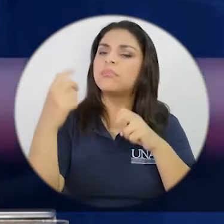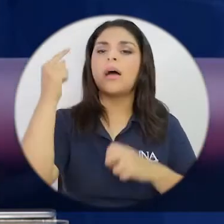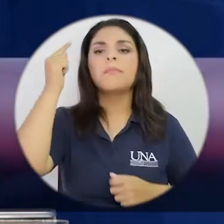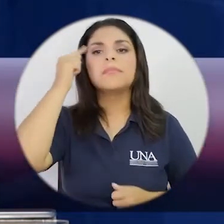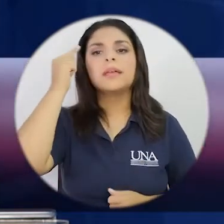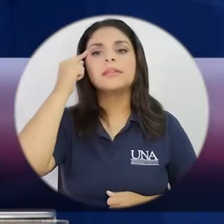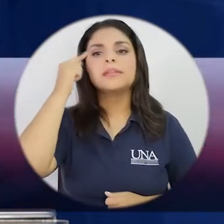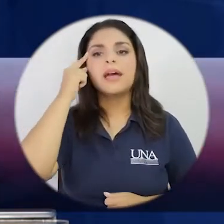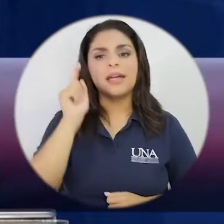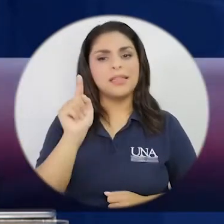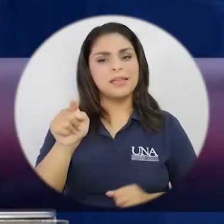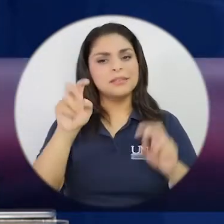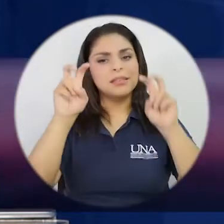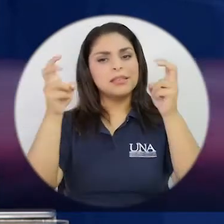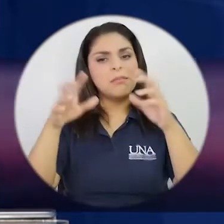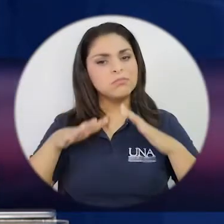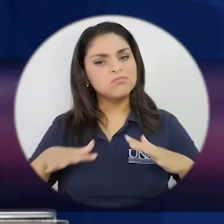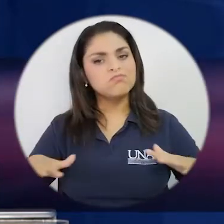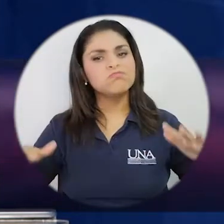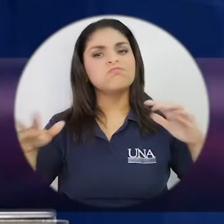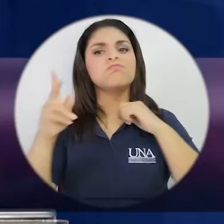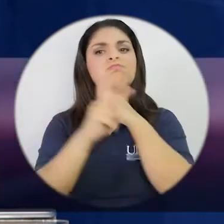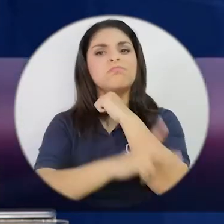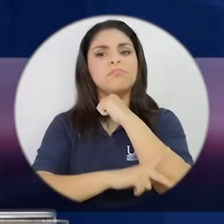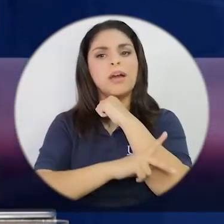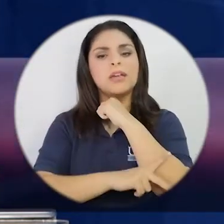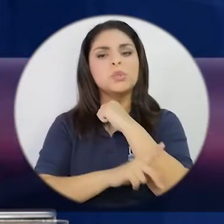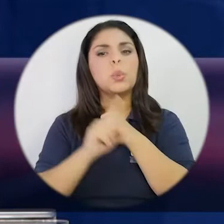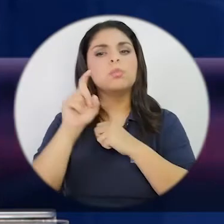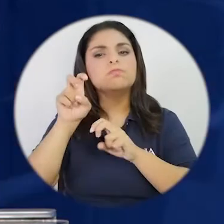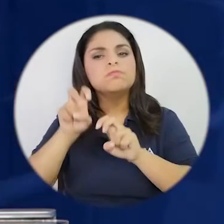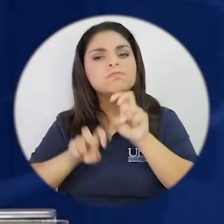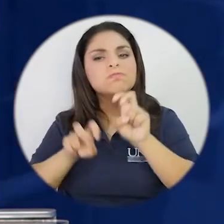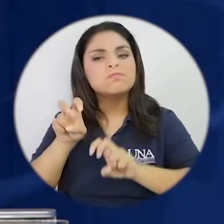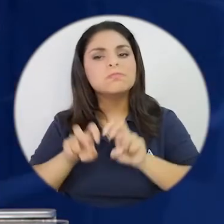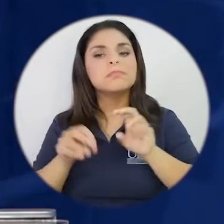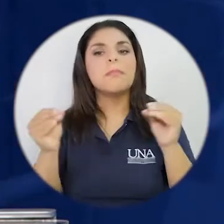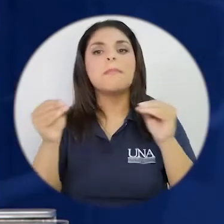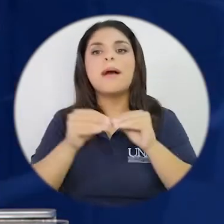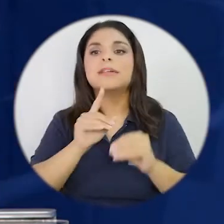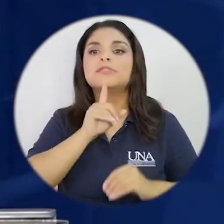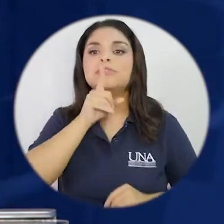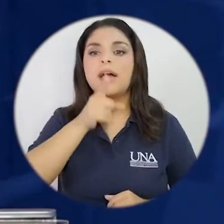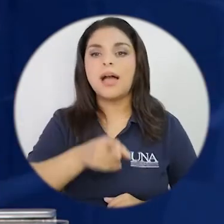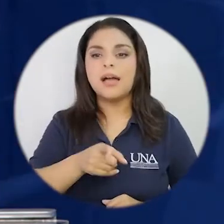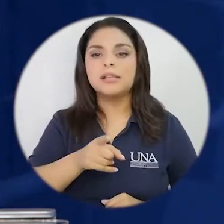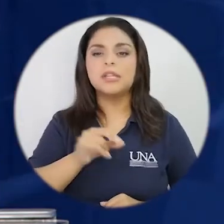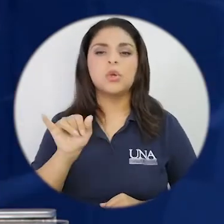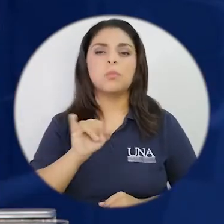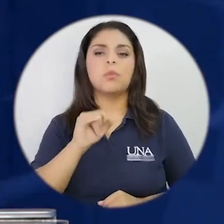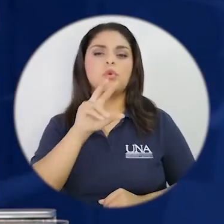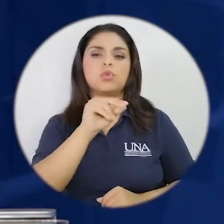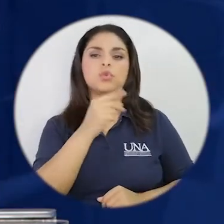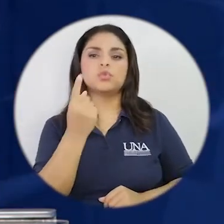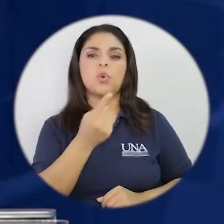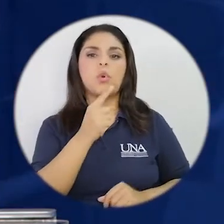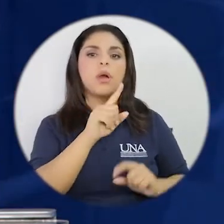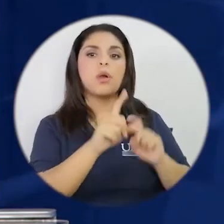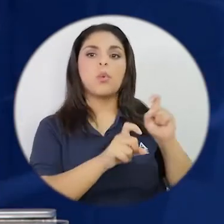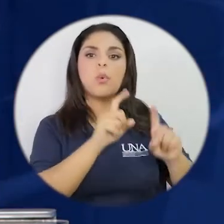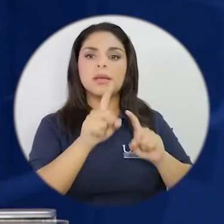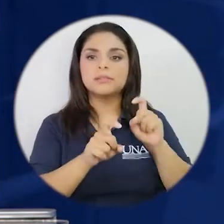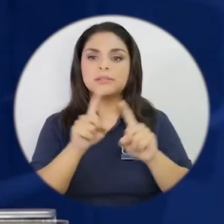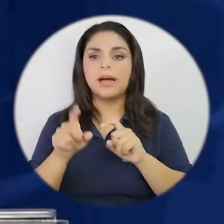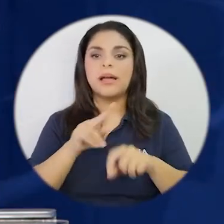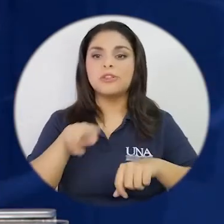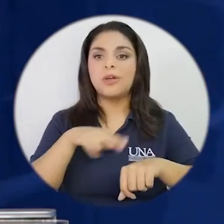sentarnos a pensar sobre este tema como país, hacer un diagnóstico más real y es que vaya más allá de la Encuesta